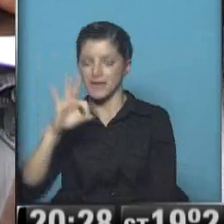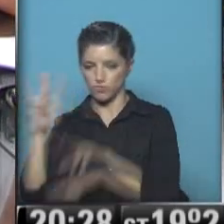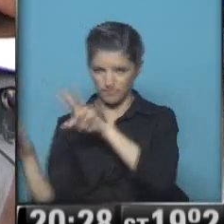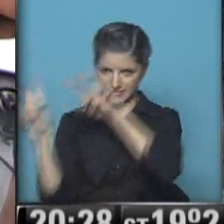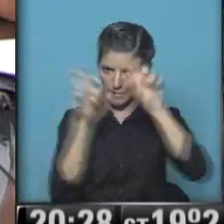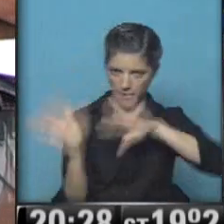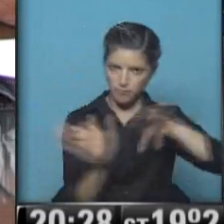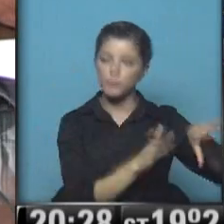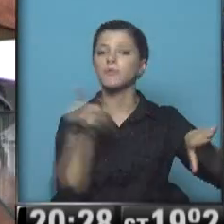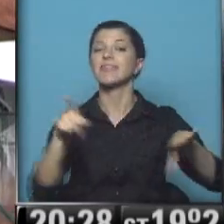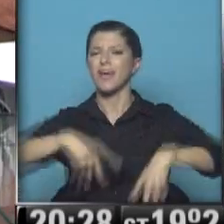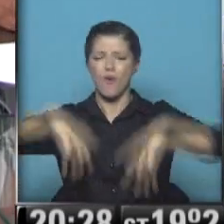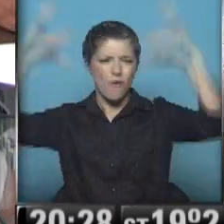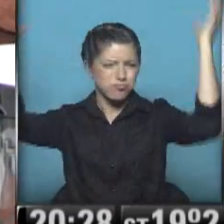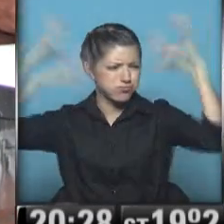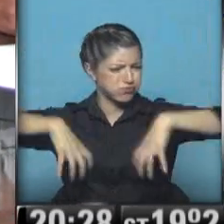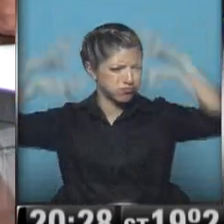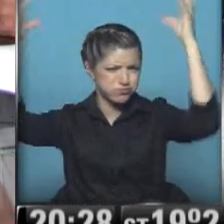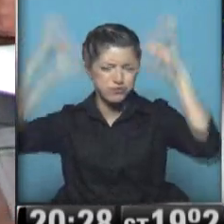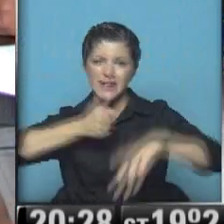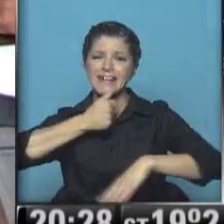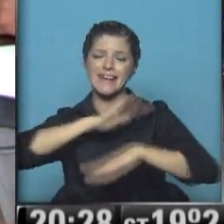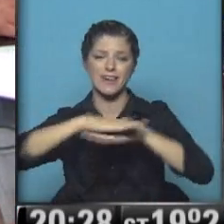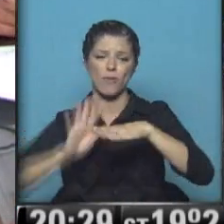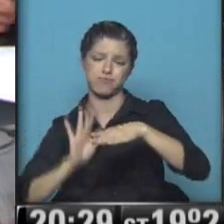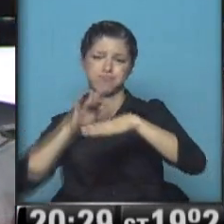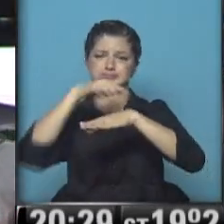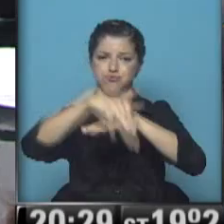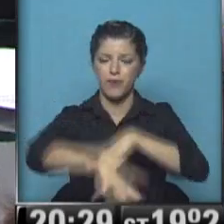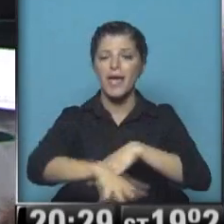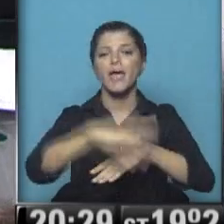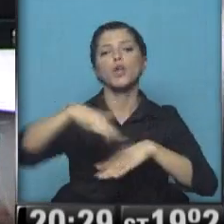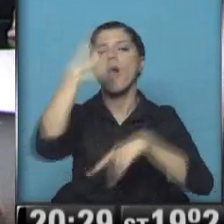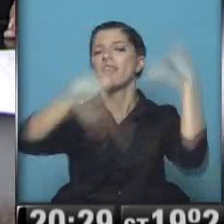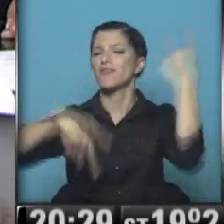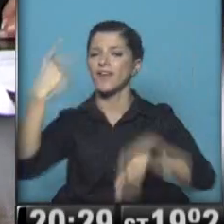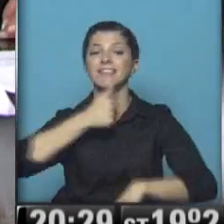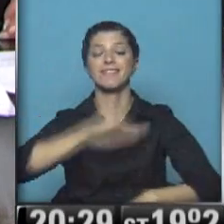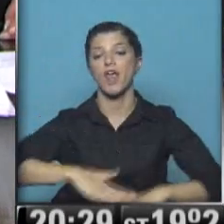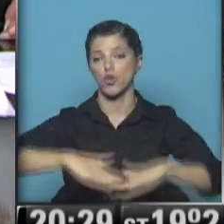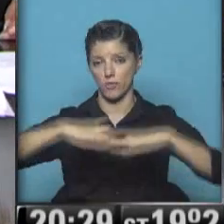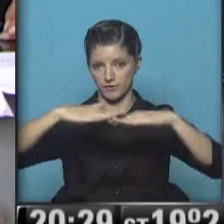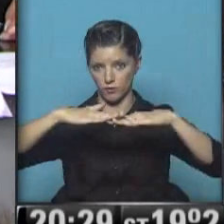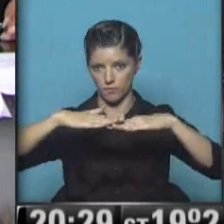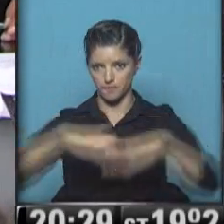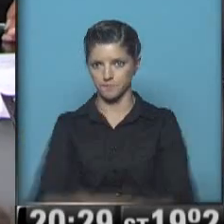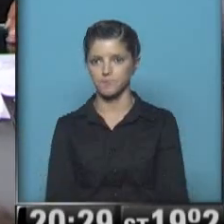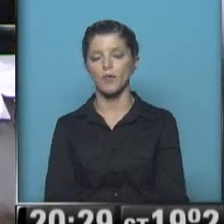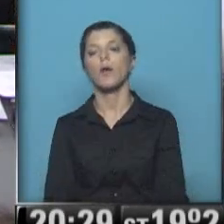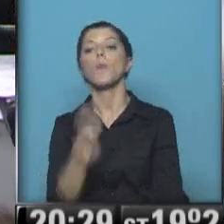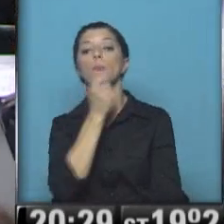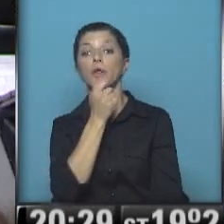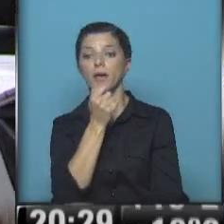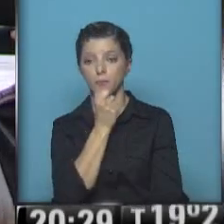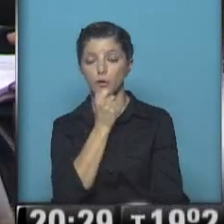llovió muchísimo. Se desbordaron ríos y esto generó inundaciones en varias zonas de la provincia de Buenos Aires. Por ejemplo,